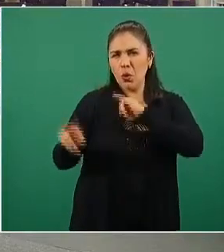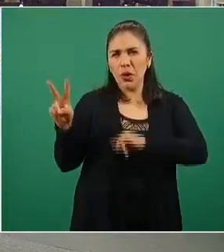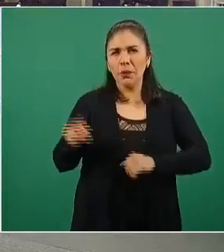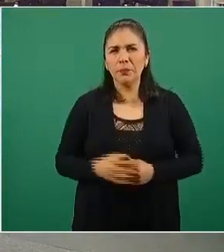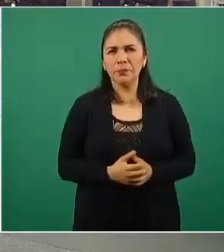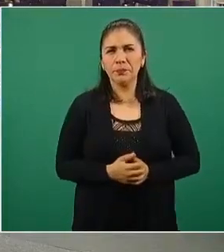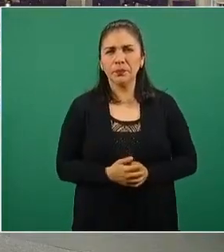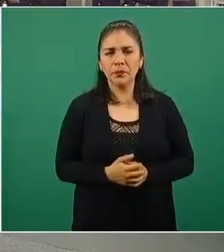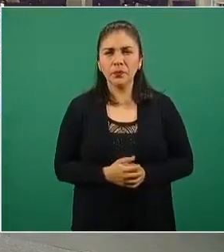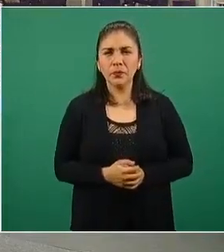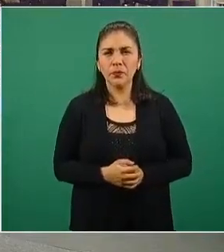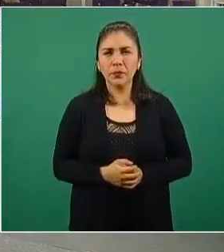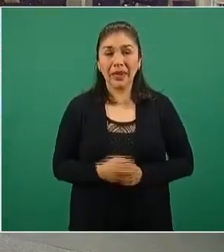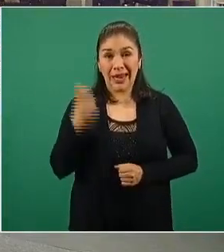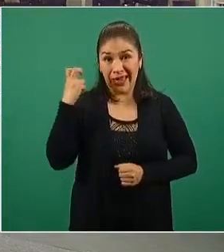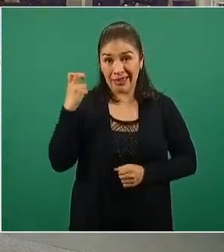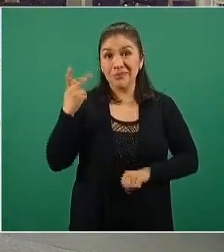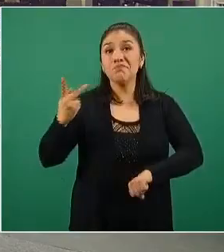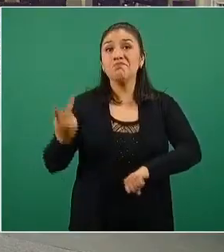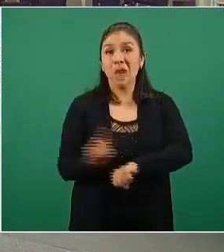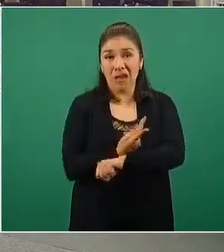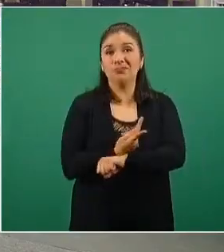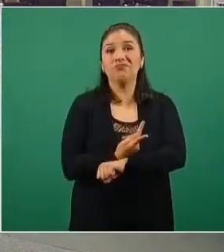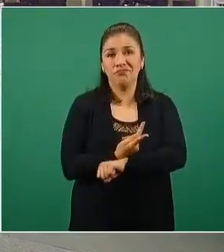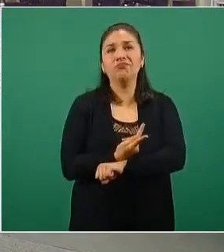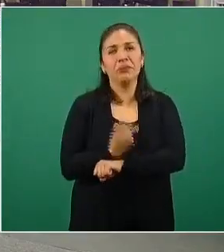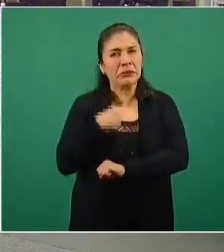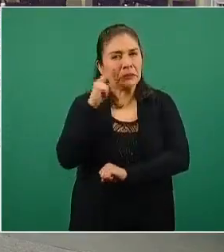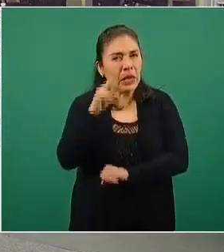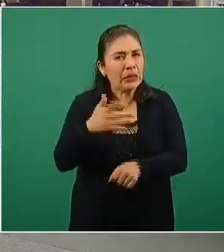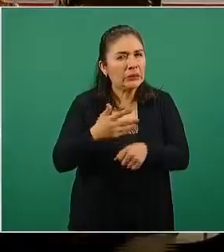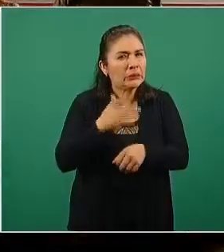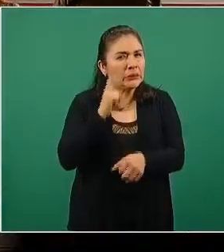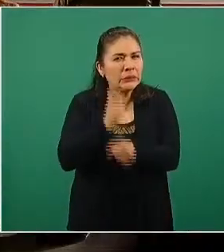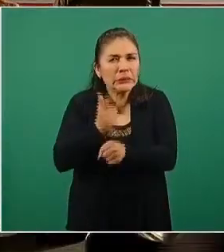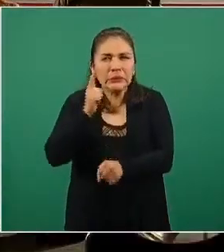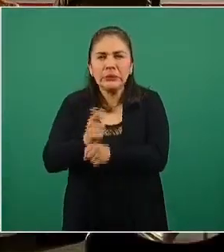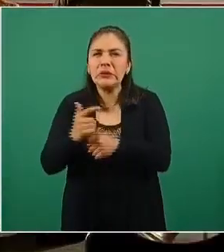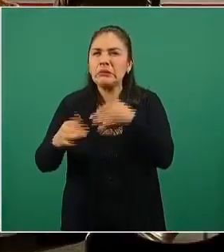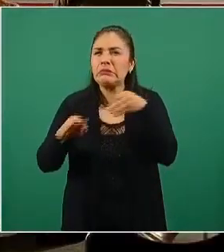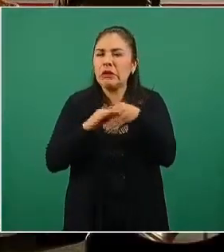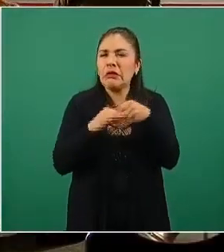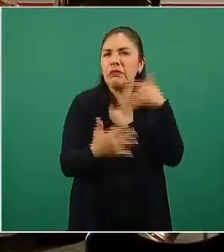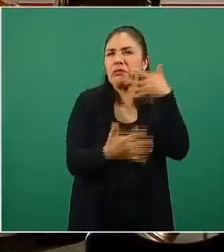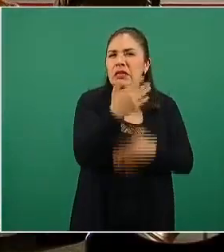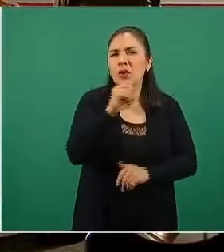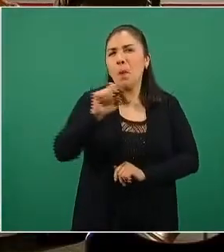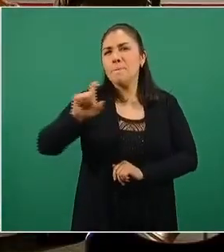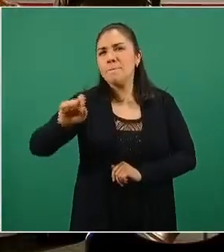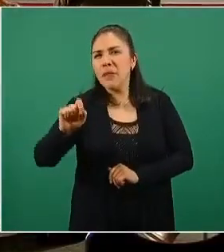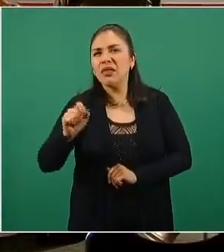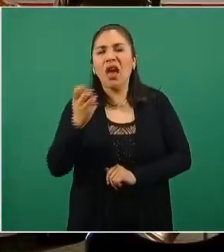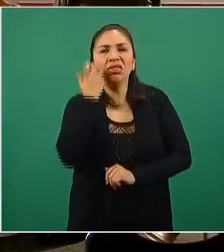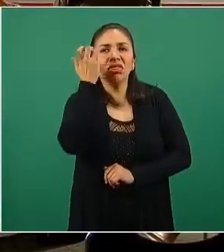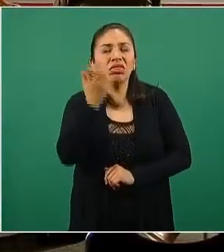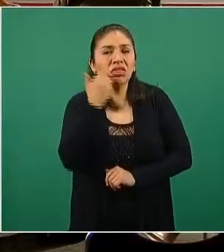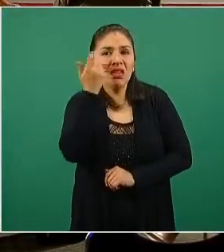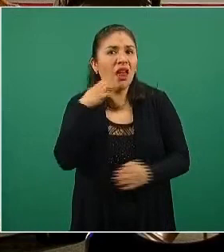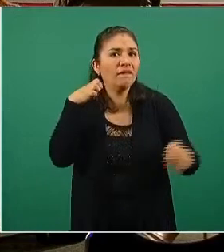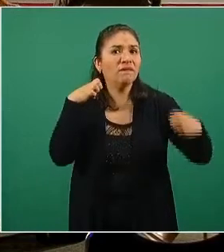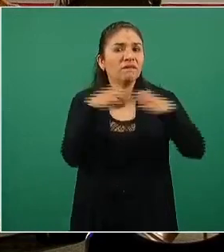última. Esto ha ocurrido, hemos detectado al menos unas 15 o 20 instancias de intento de